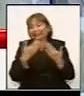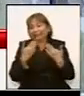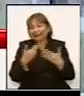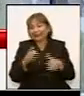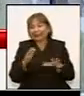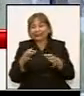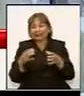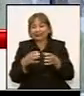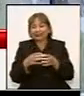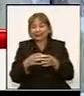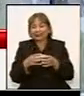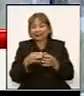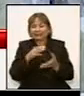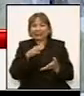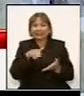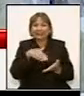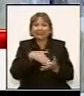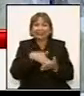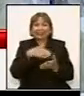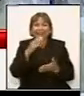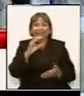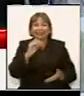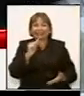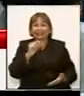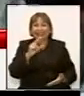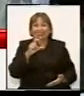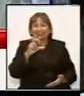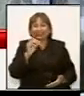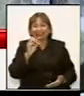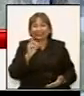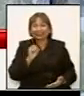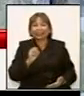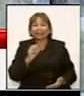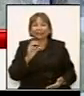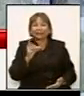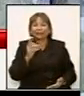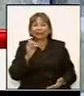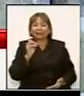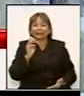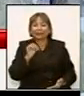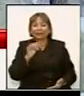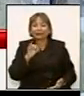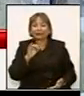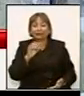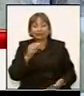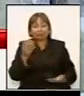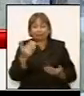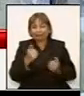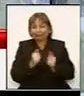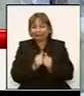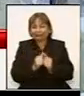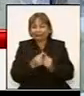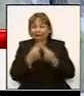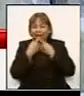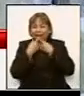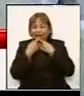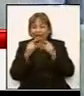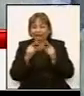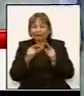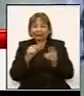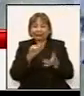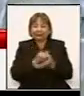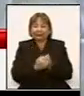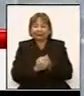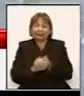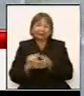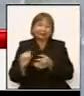presidente de la Comisión de Descentralización, el señor Carlos Domínguez, ha anunciado que, me acompaña por favor, no, ha anunciado que él